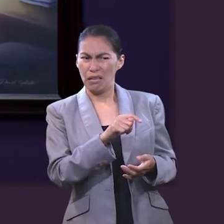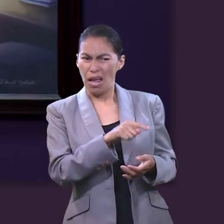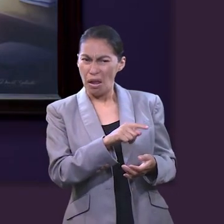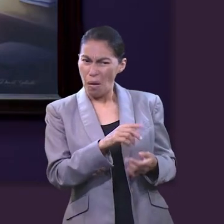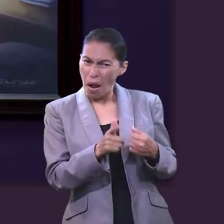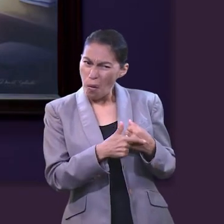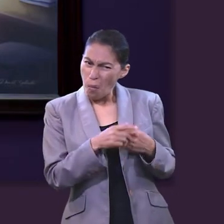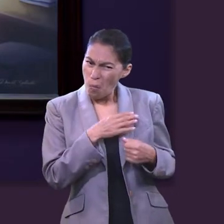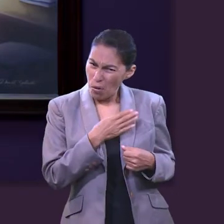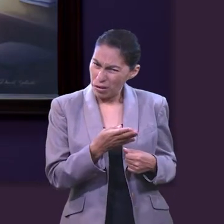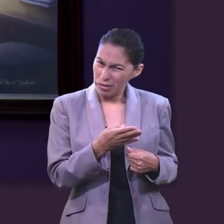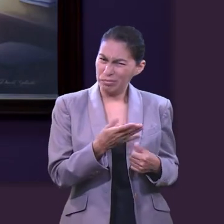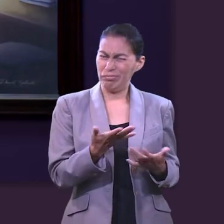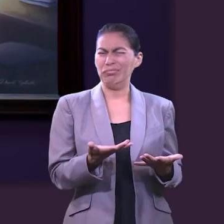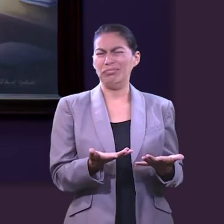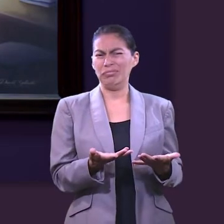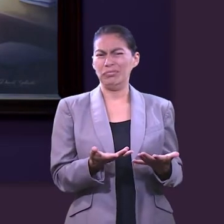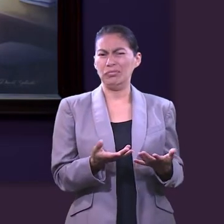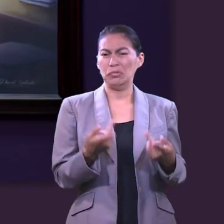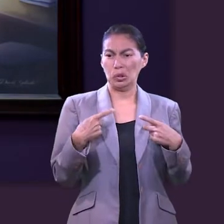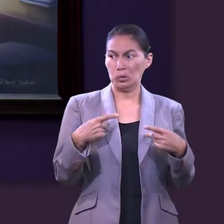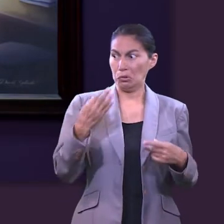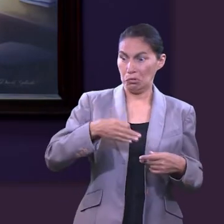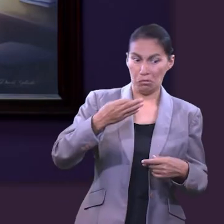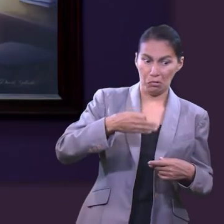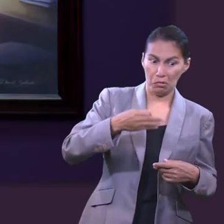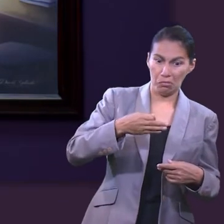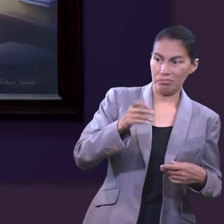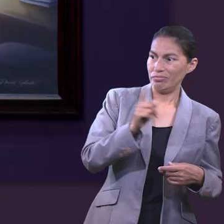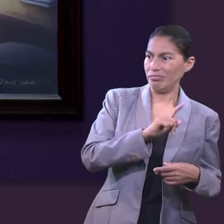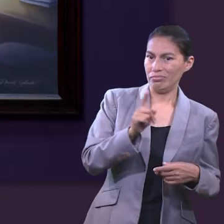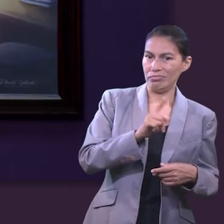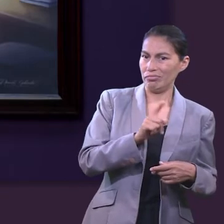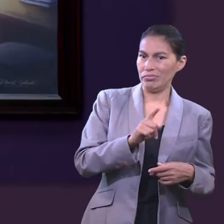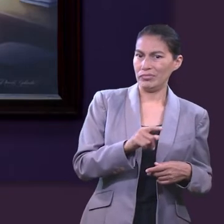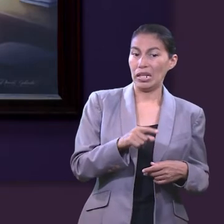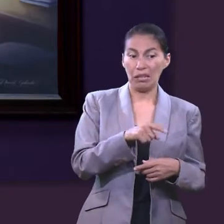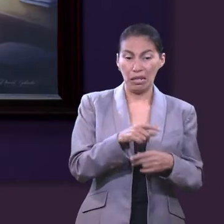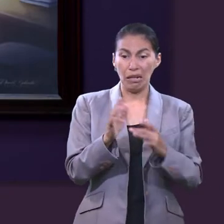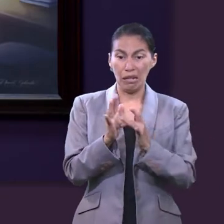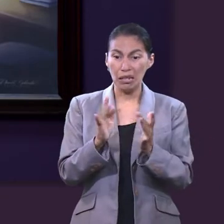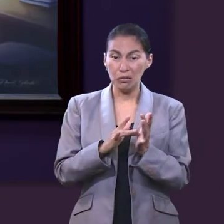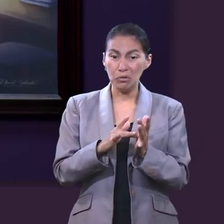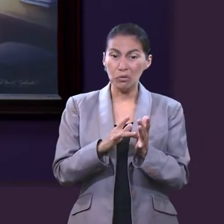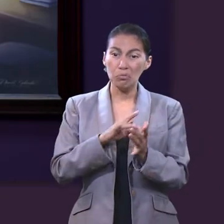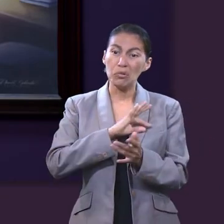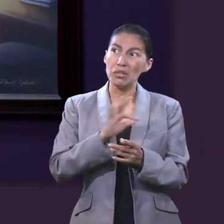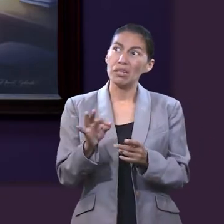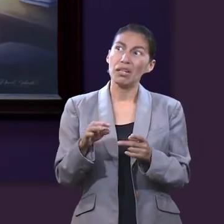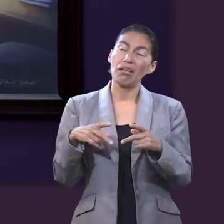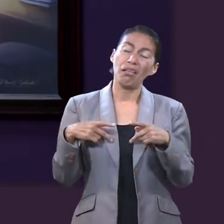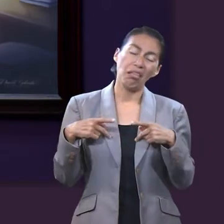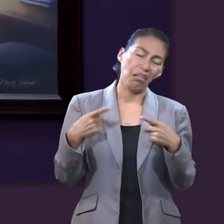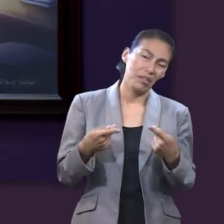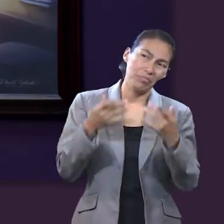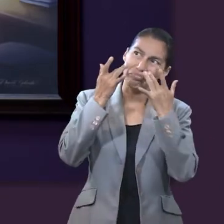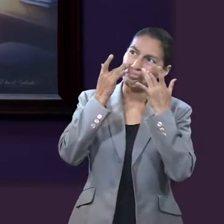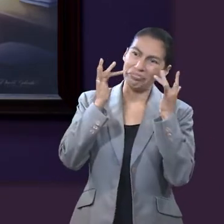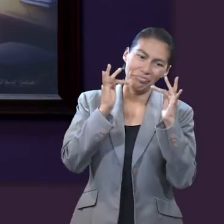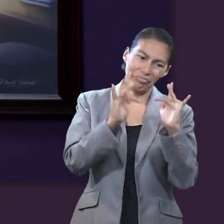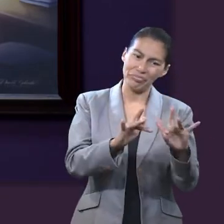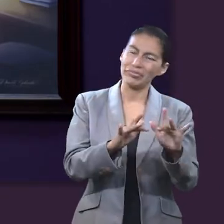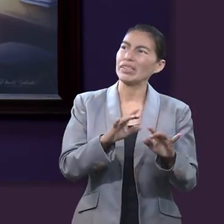criticando, no era aceptado, porque él se comportaba de una forma distinta a los demás, tenía todo, todo para desanimarse,